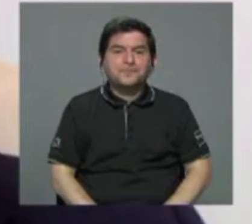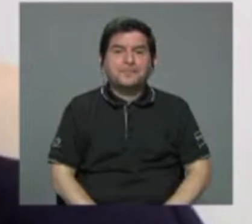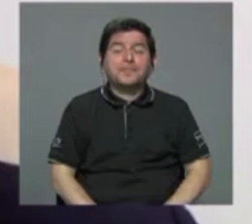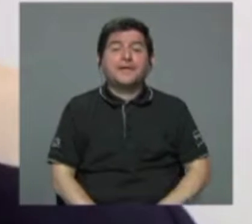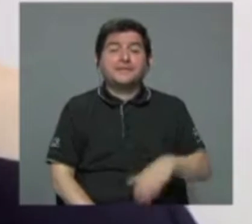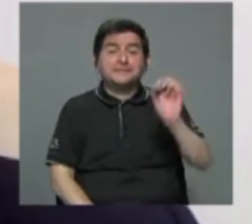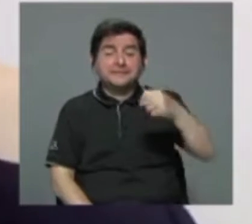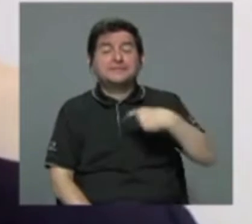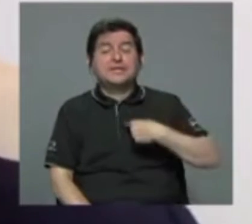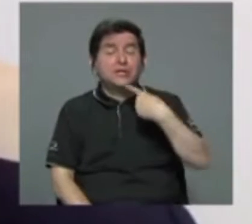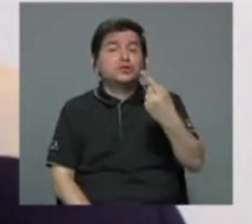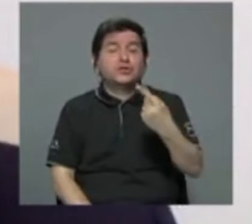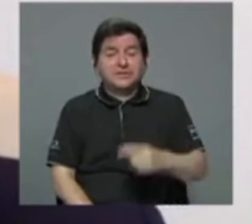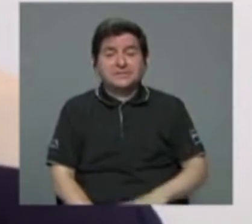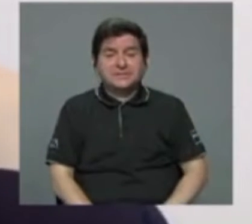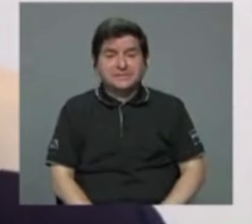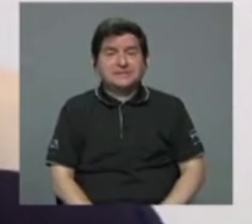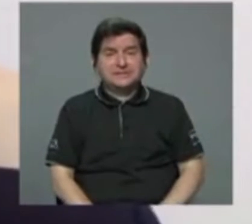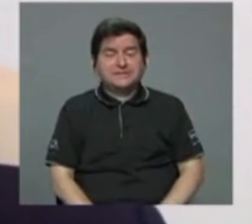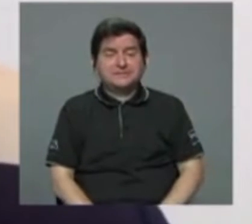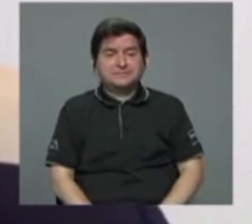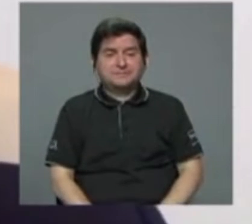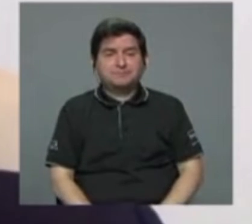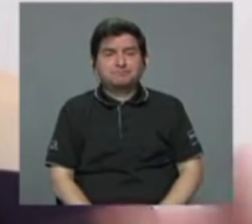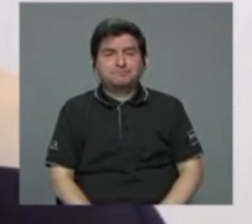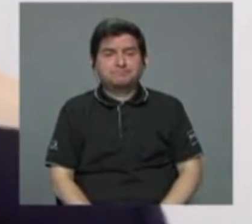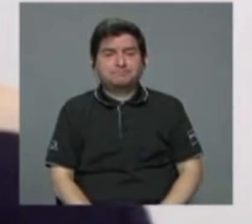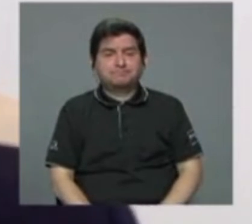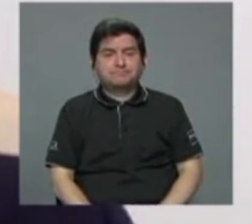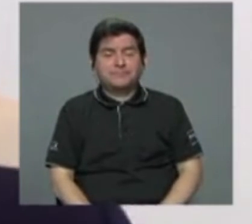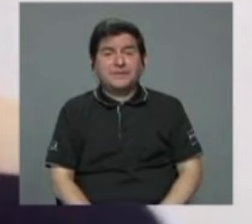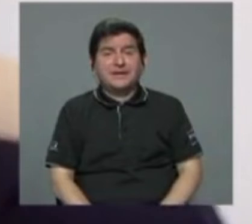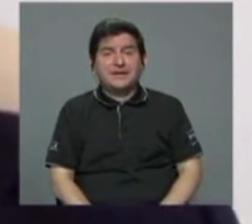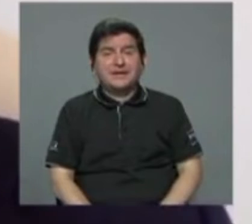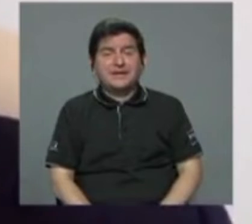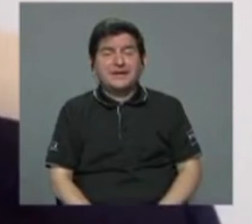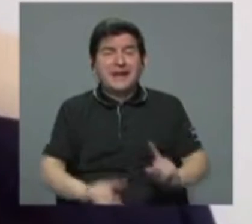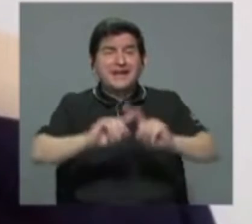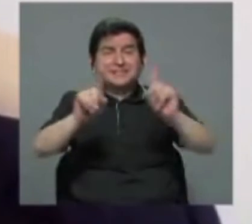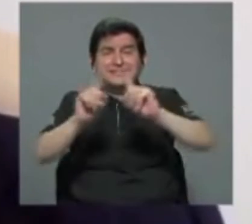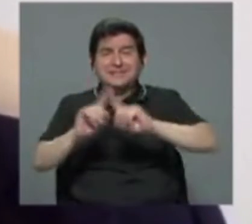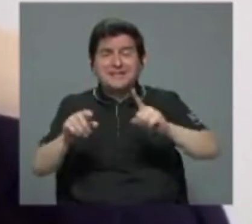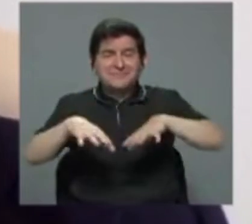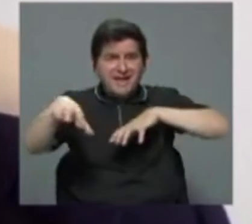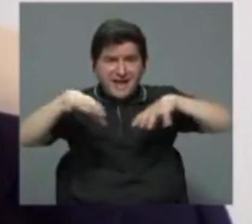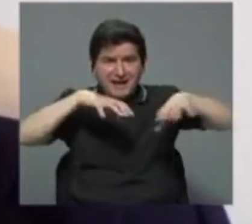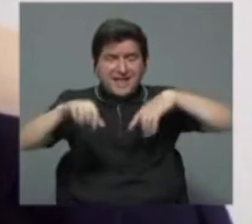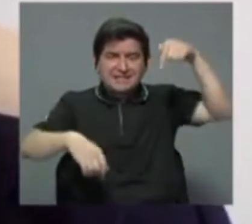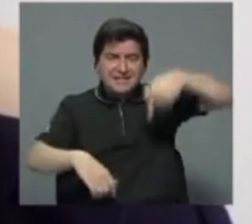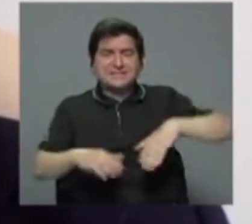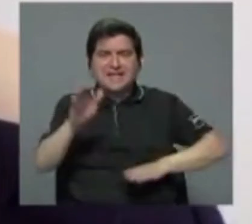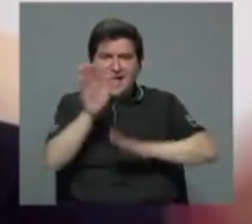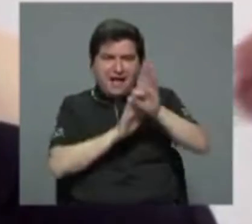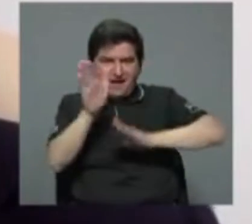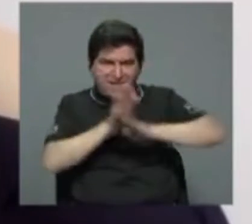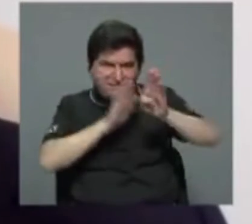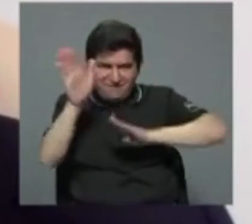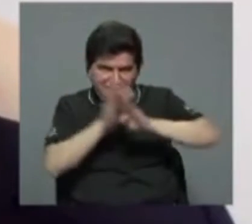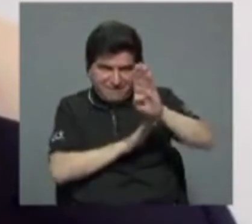Sí, mencionaba, digamos, el gran abanico de actividades que aquí se